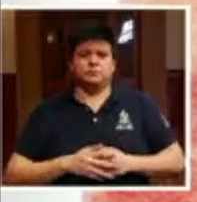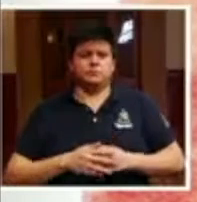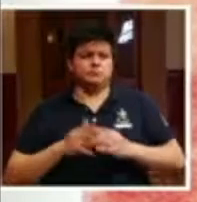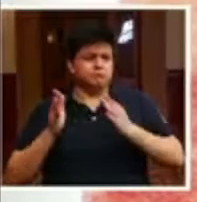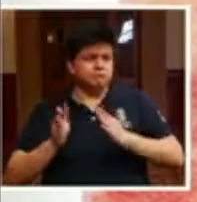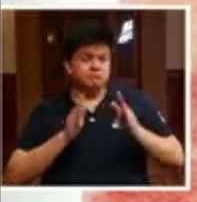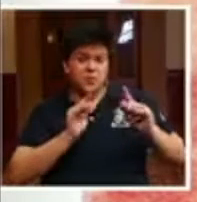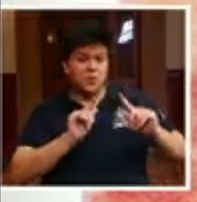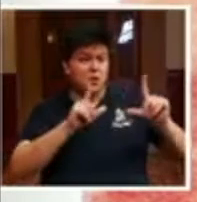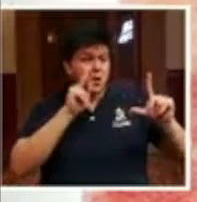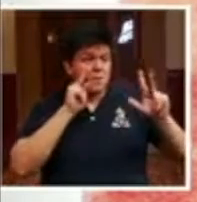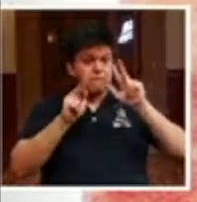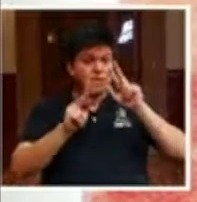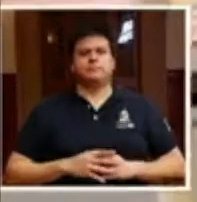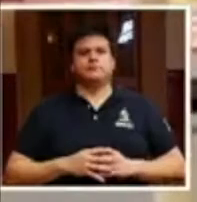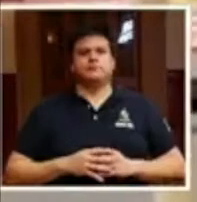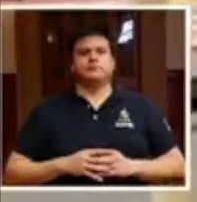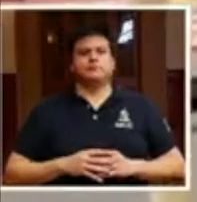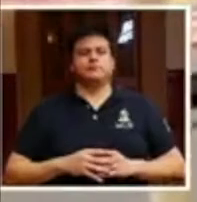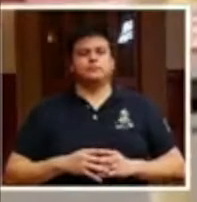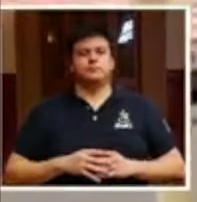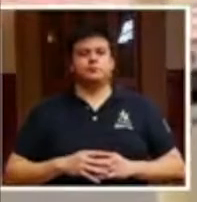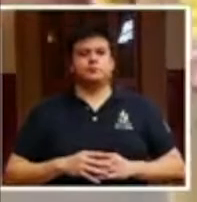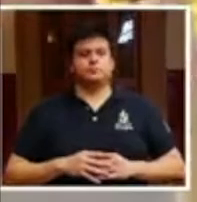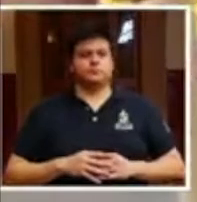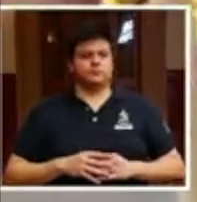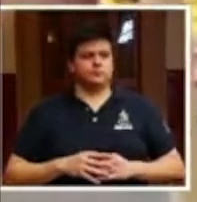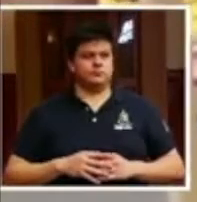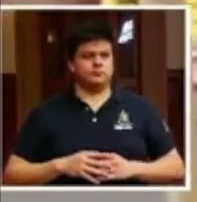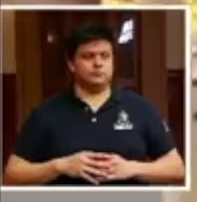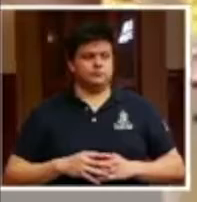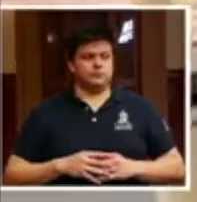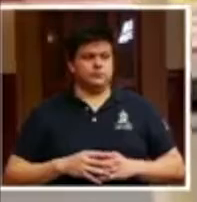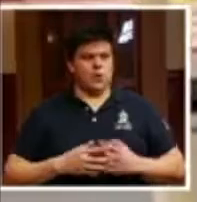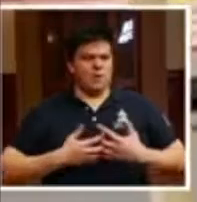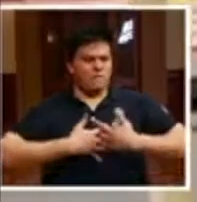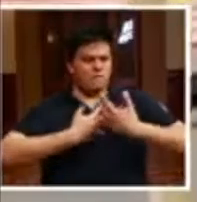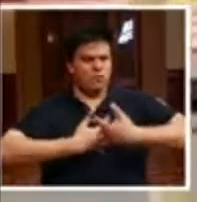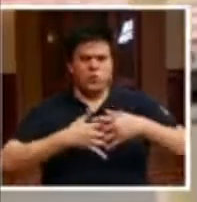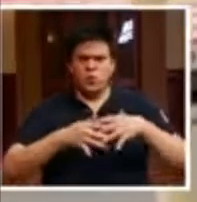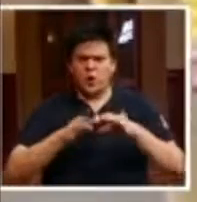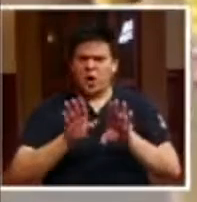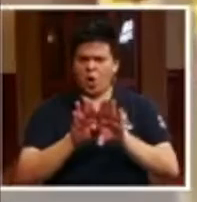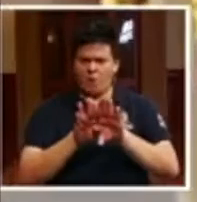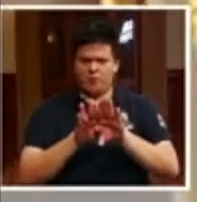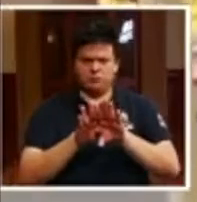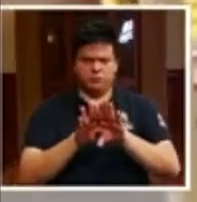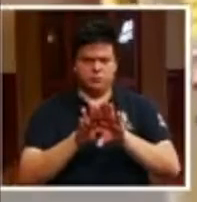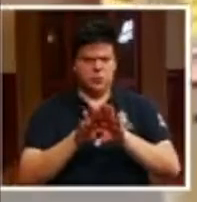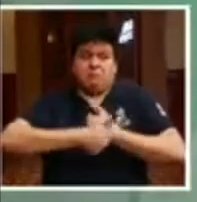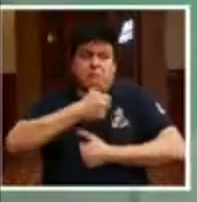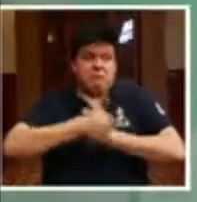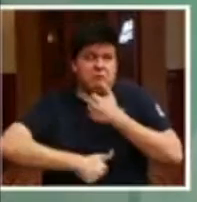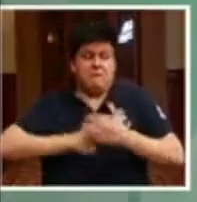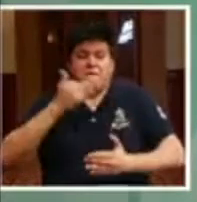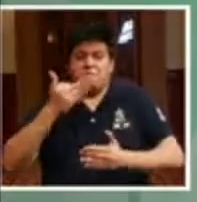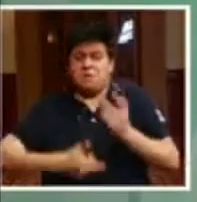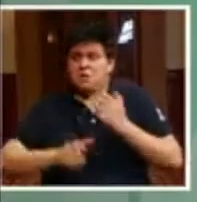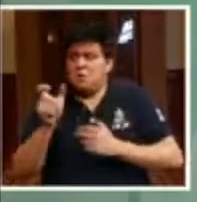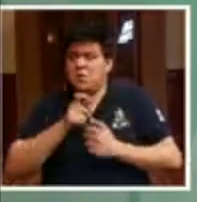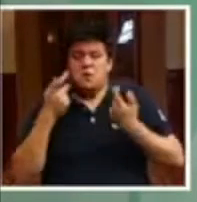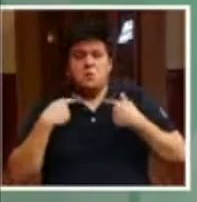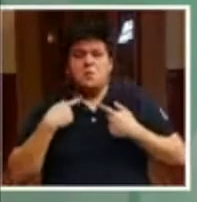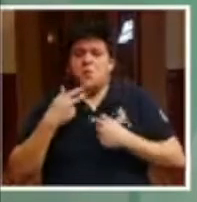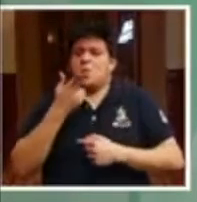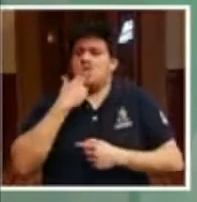sistema respiratorio, deteriorando el funcionamiento de los pulmones y facilitando la gravedad en enfermedades como la neumonía, uno